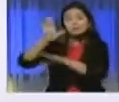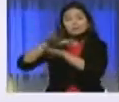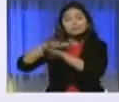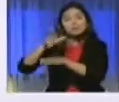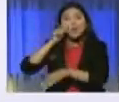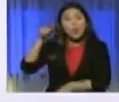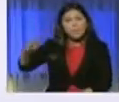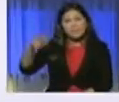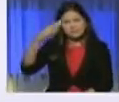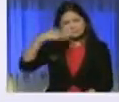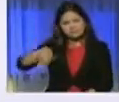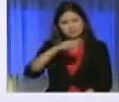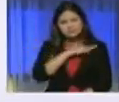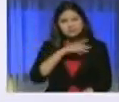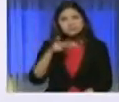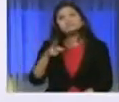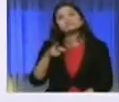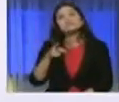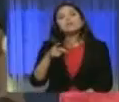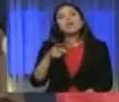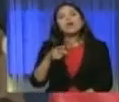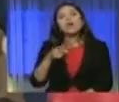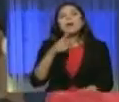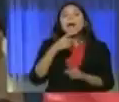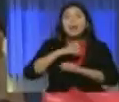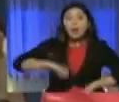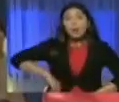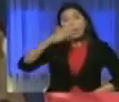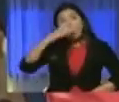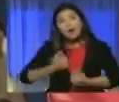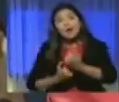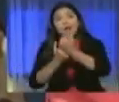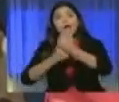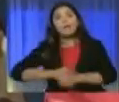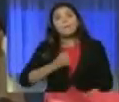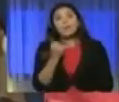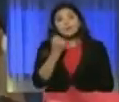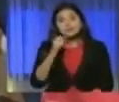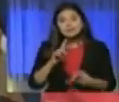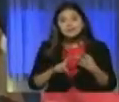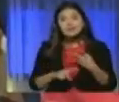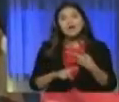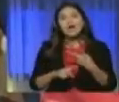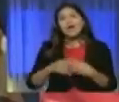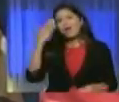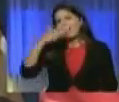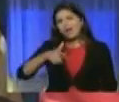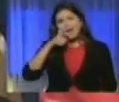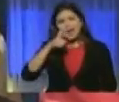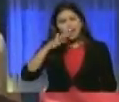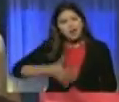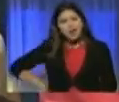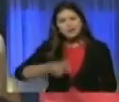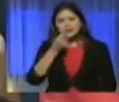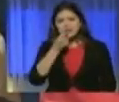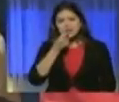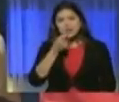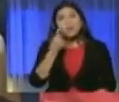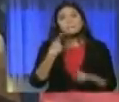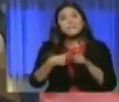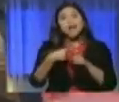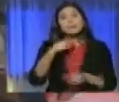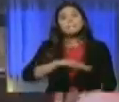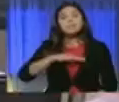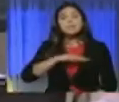Punto y círculo. Con el apoyo de la Guardia Nacional, de la Policía Nacional, del Ejército, de la Gran Misión de Abastecimiento